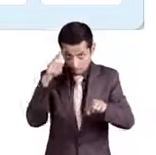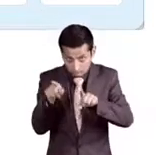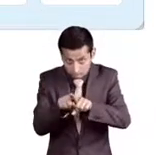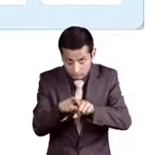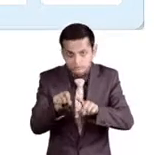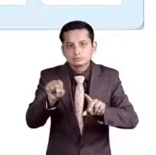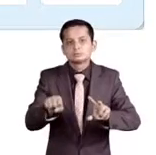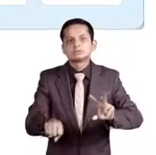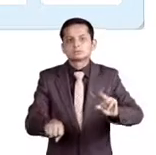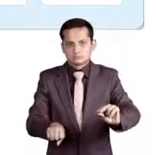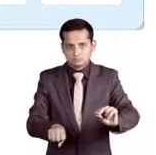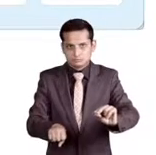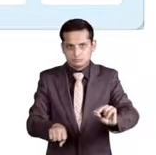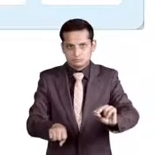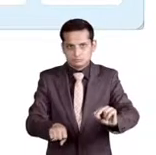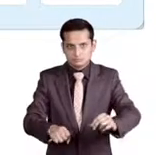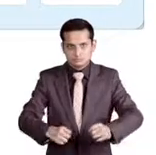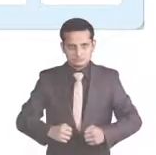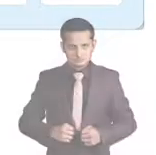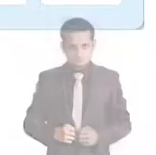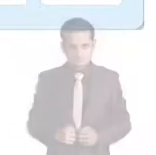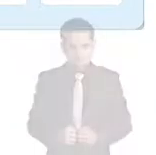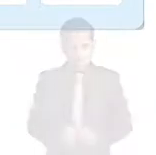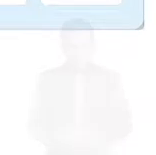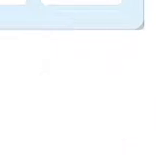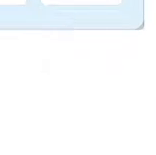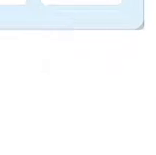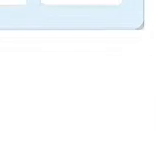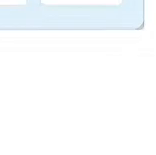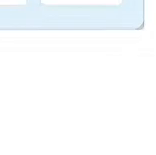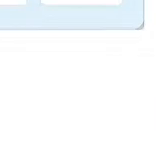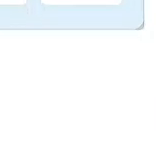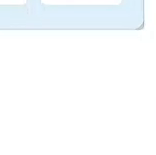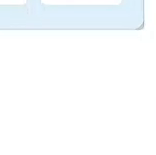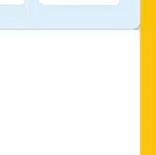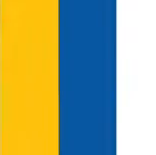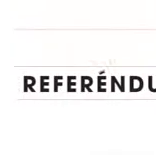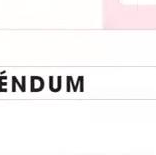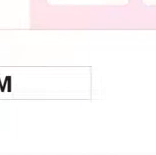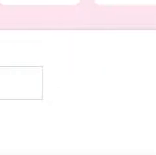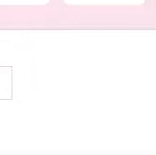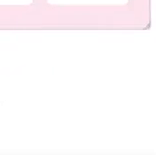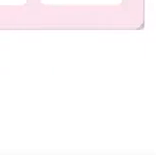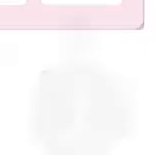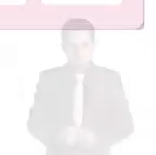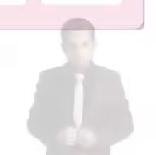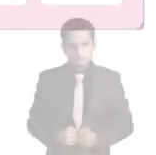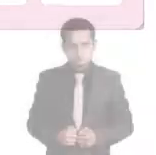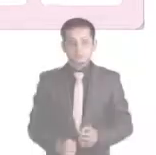Nacional el 3 de diciembre del 2015, según lo establecido en el Anexo 2?